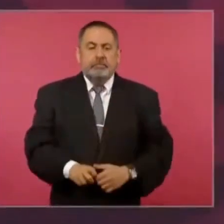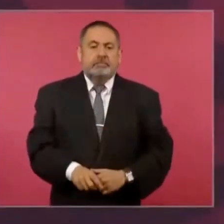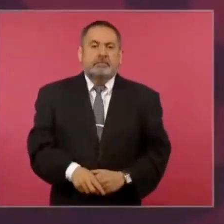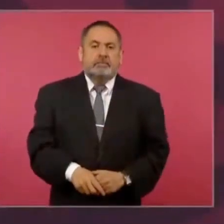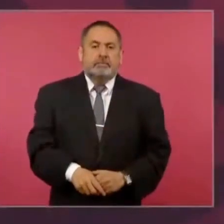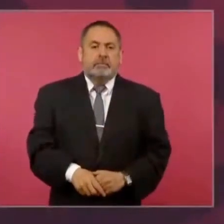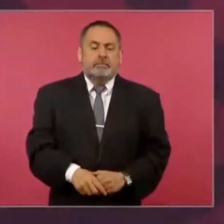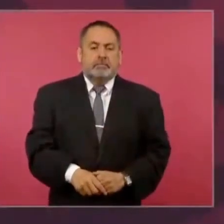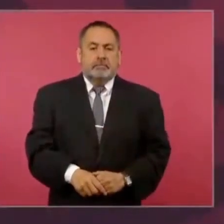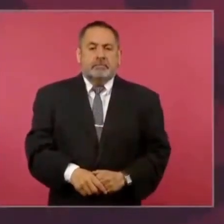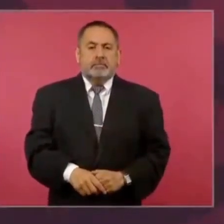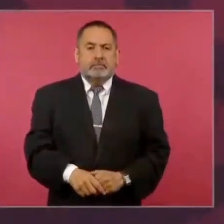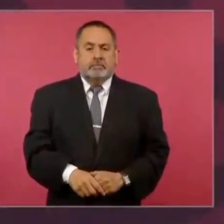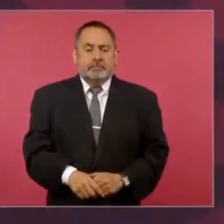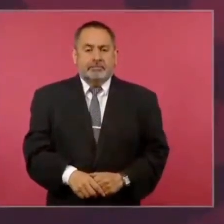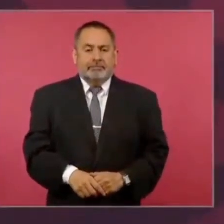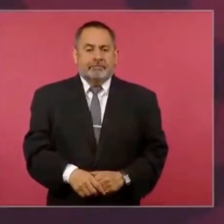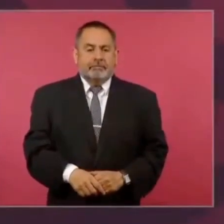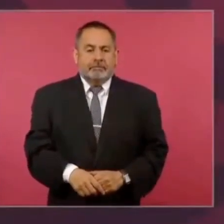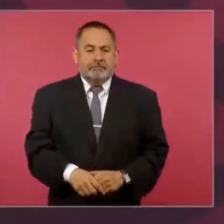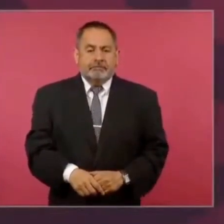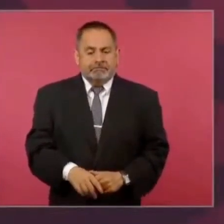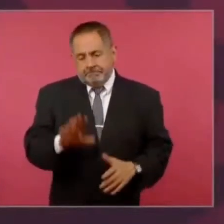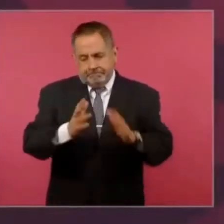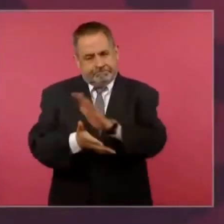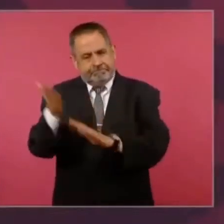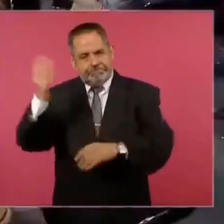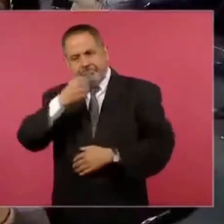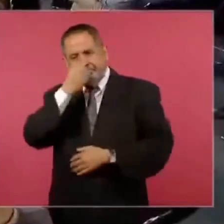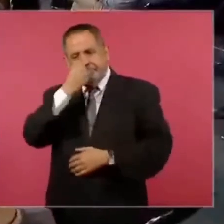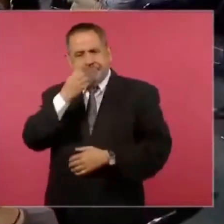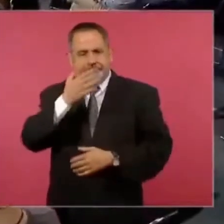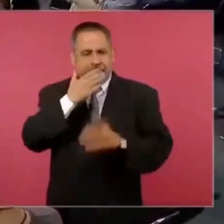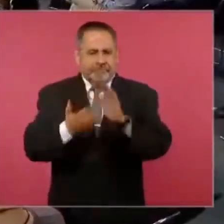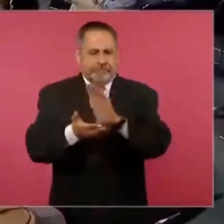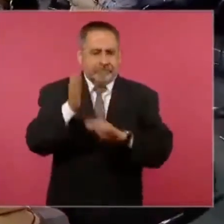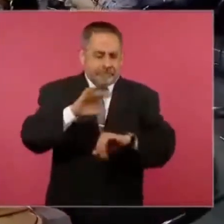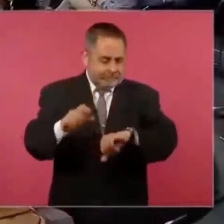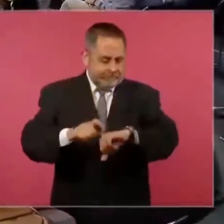Vámonos ya a desayunar. Presidente. Se acabó.